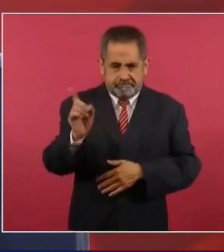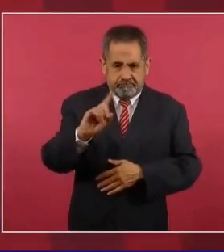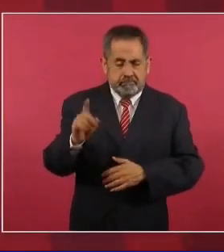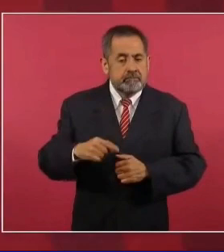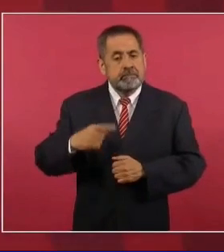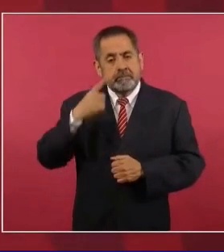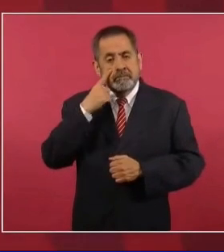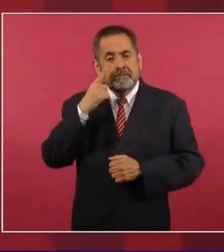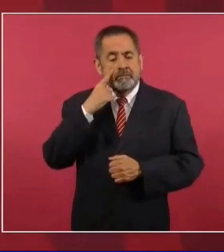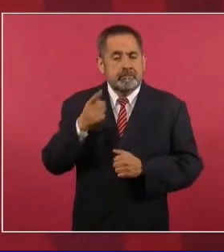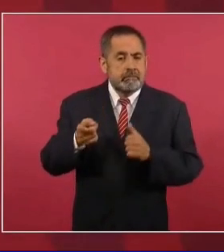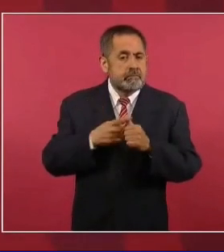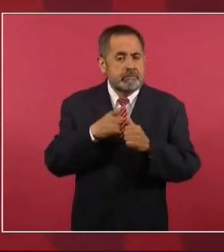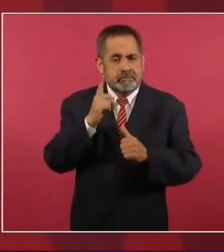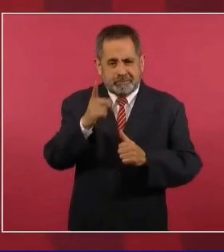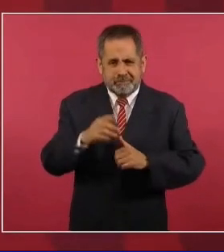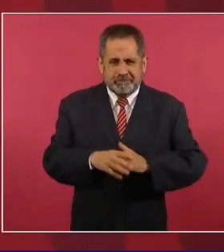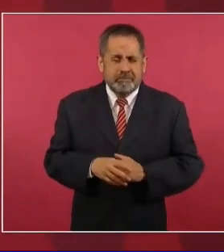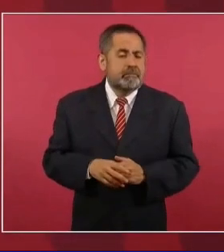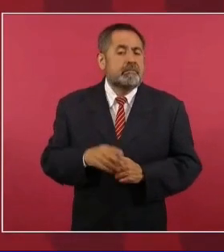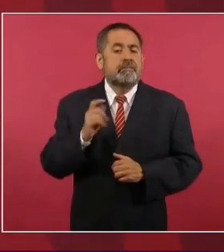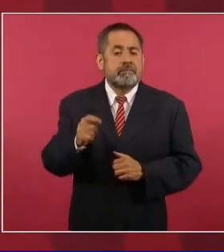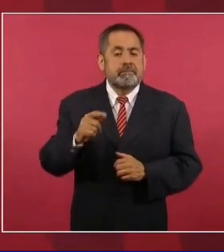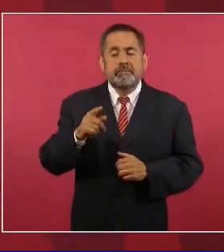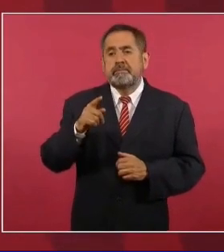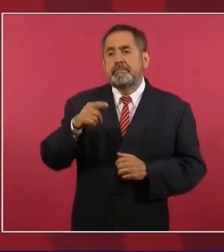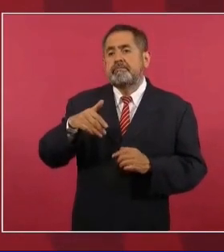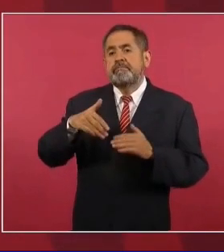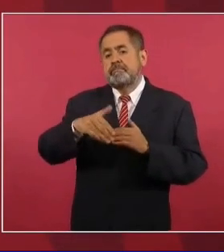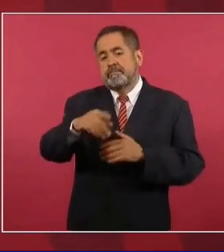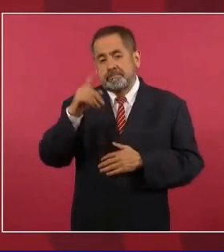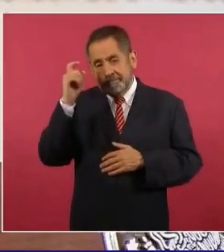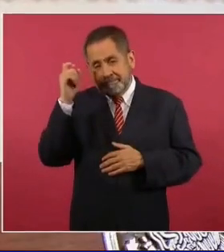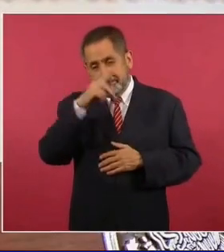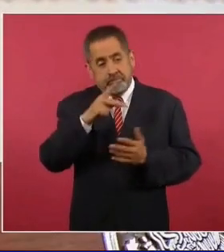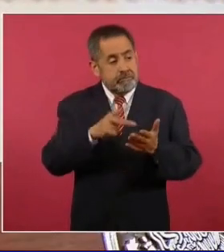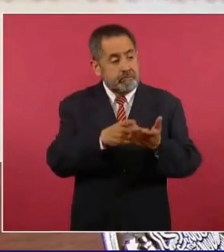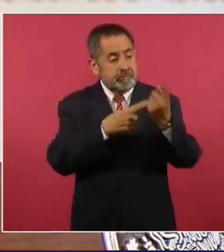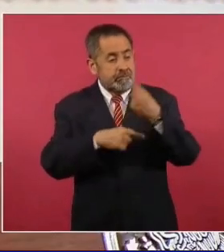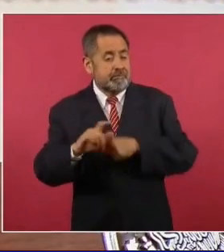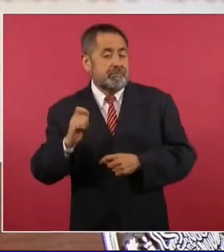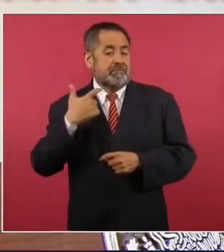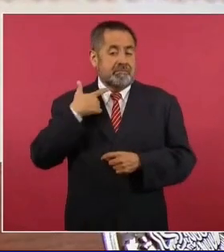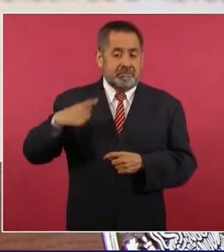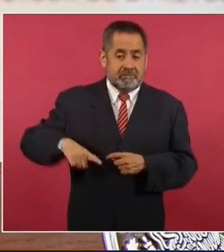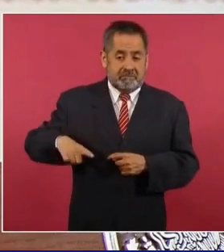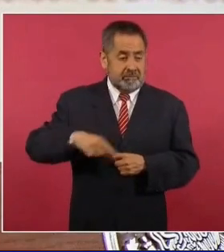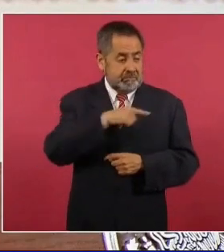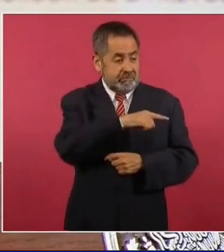va a ser muy difícil que regresen